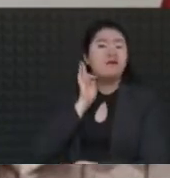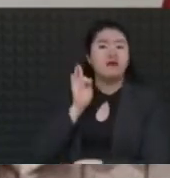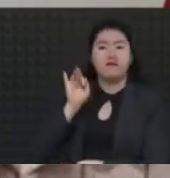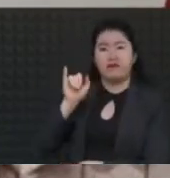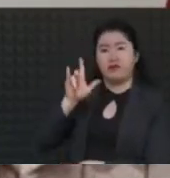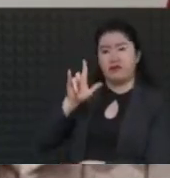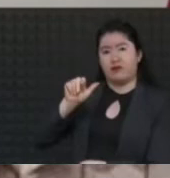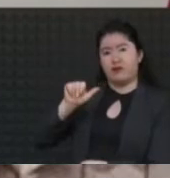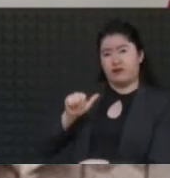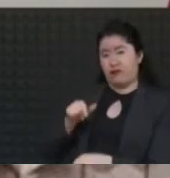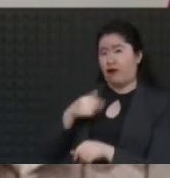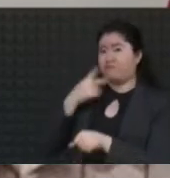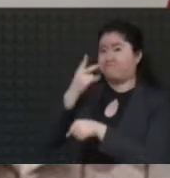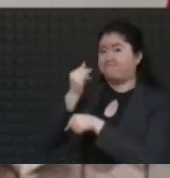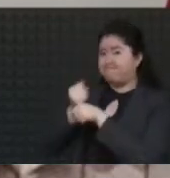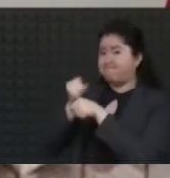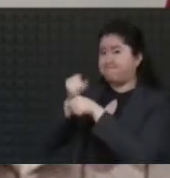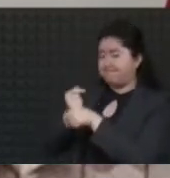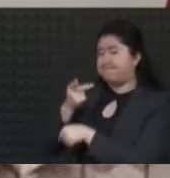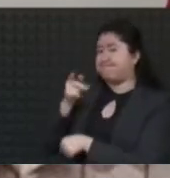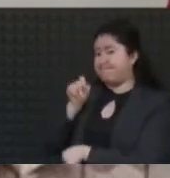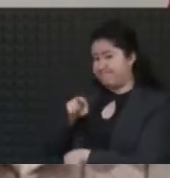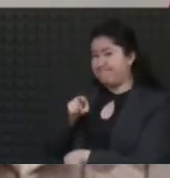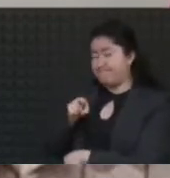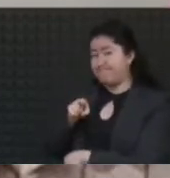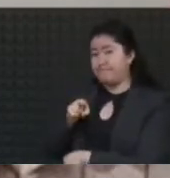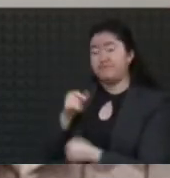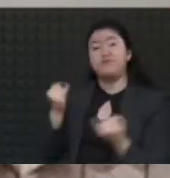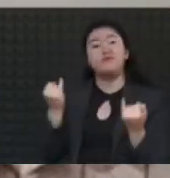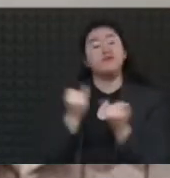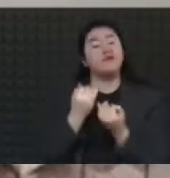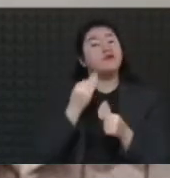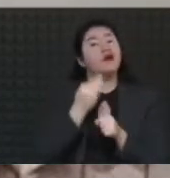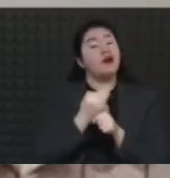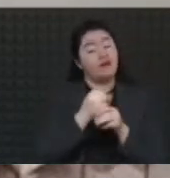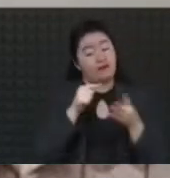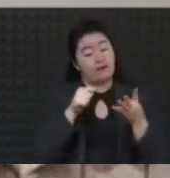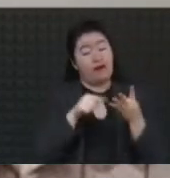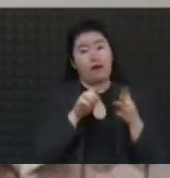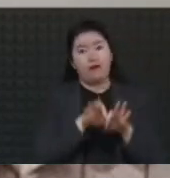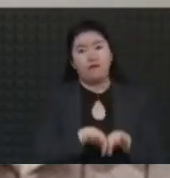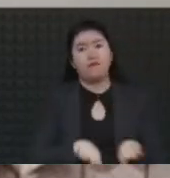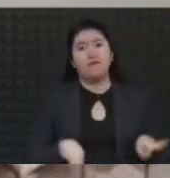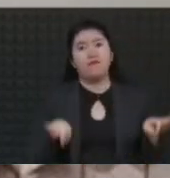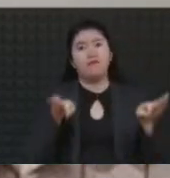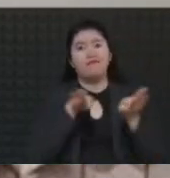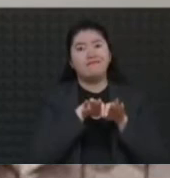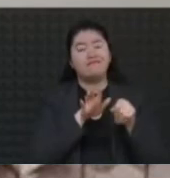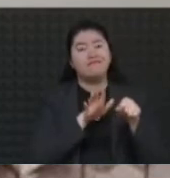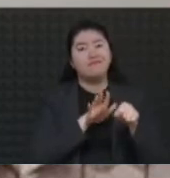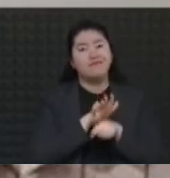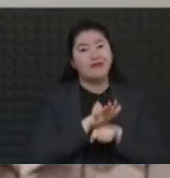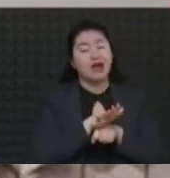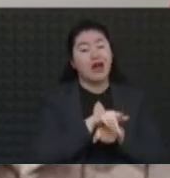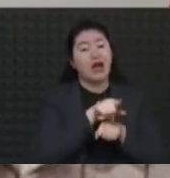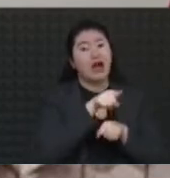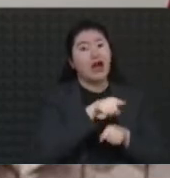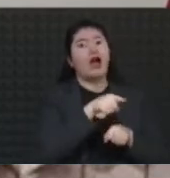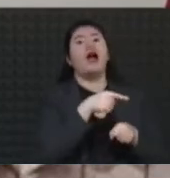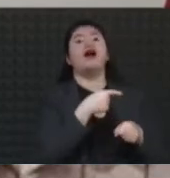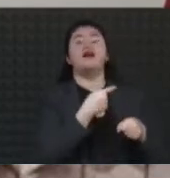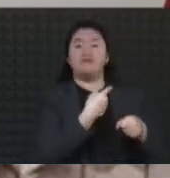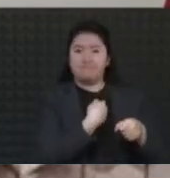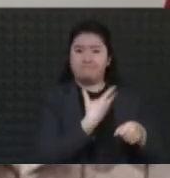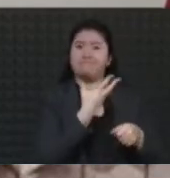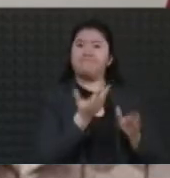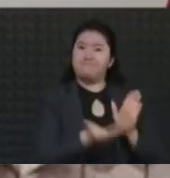ahora pues es iniciar la reconstrucción y además pues agradecemos que inclusive más allá del tema de la Fiscalía, las empresas han estado en una